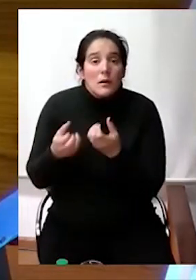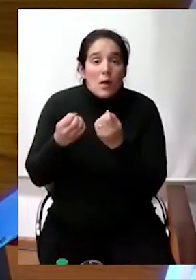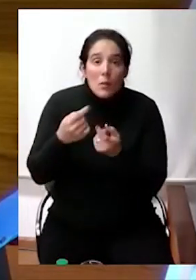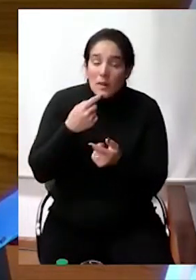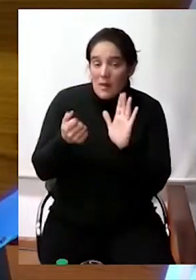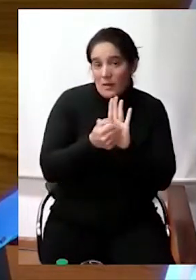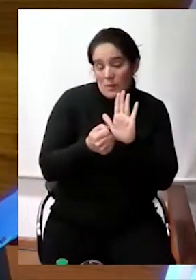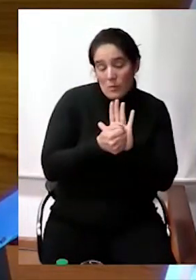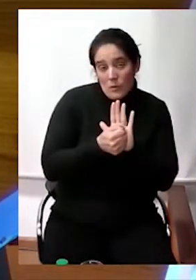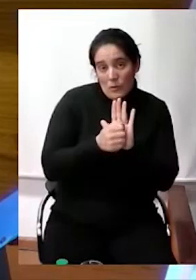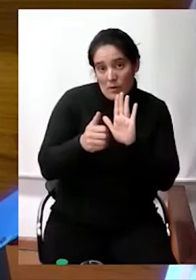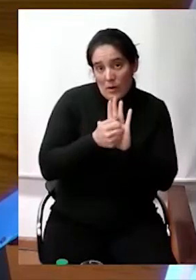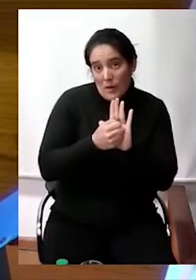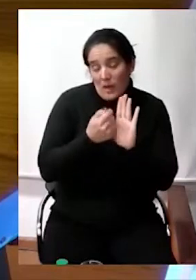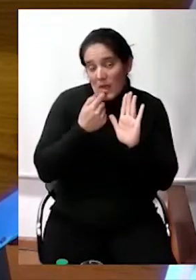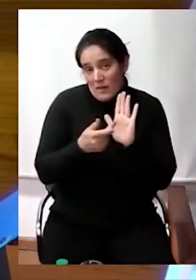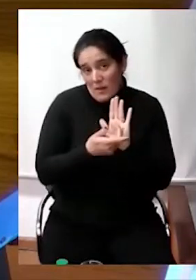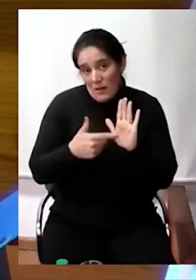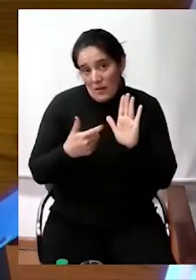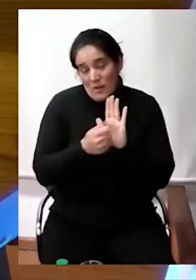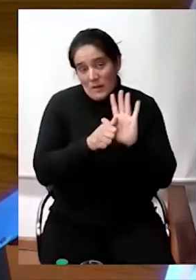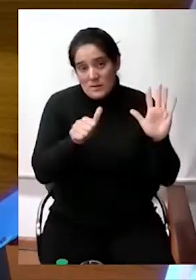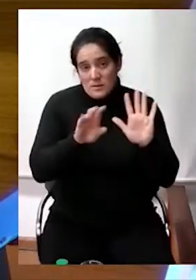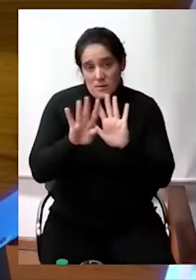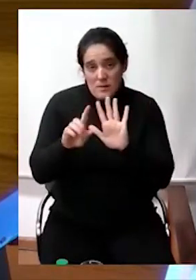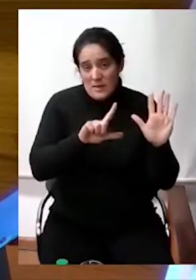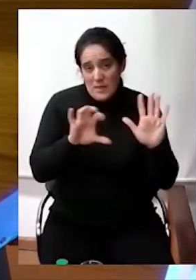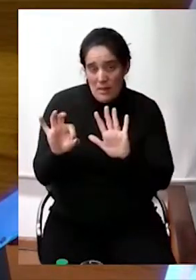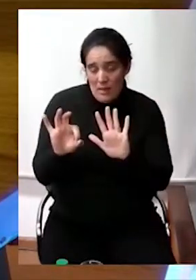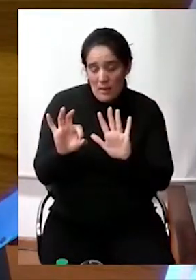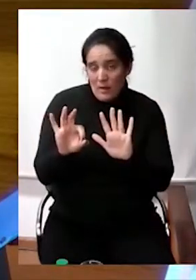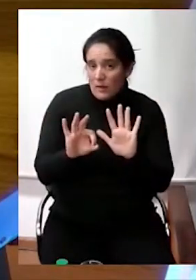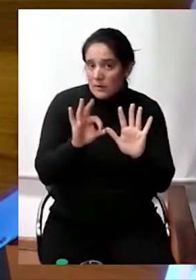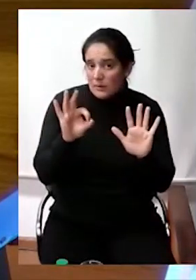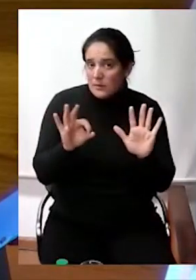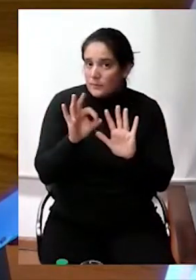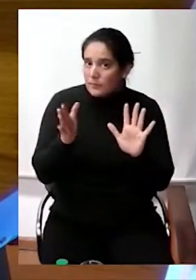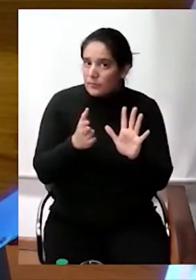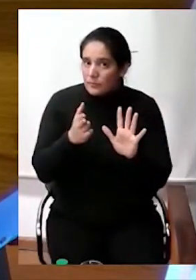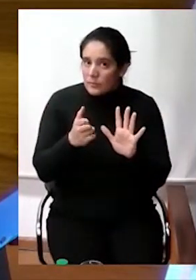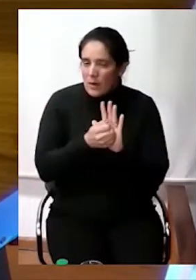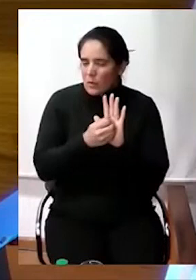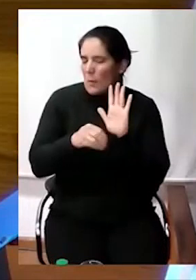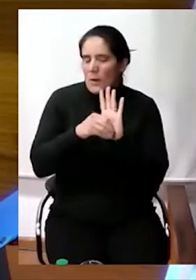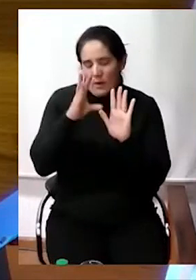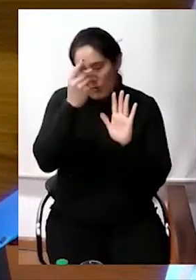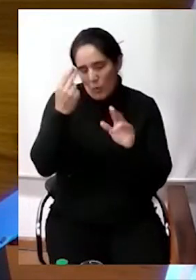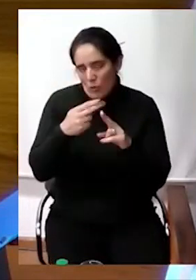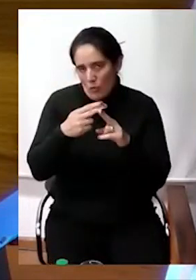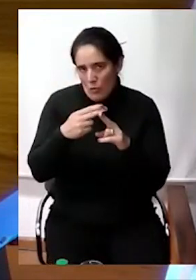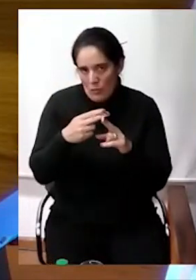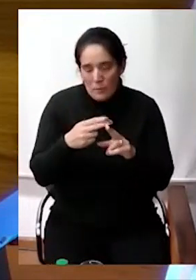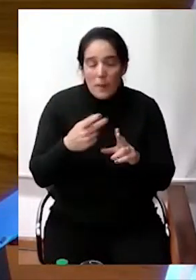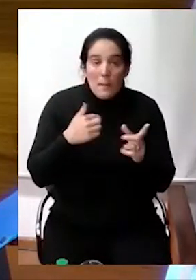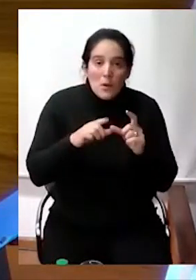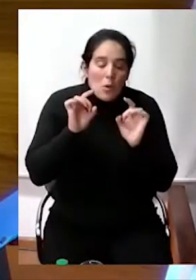los artículos que se refieren a la policía territorial que son el 69 el 70 y Y algún otro no acuerdo de la ley pero